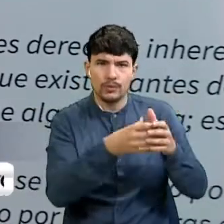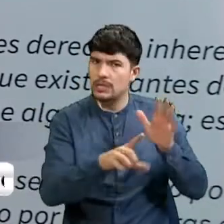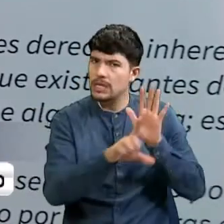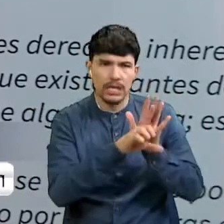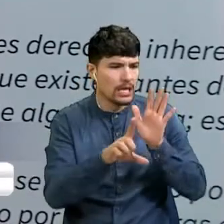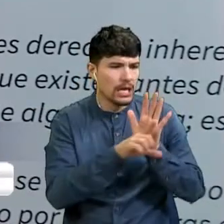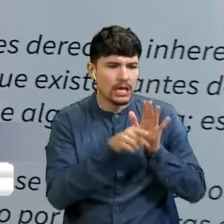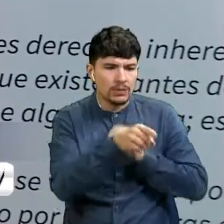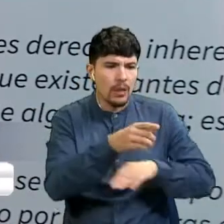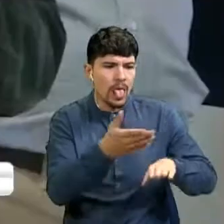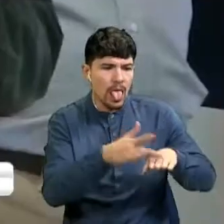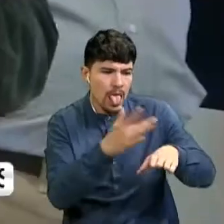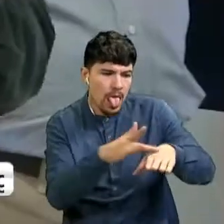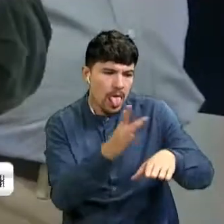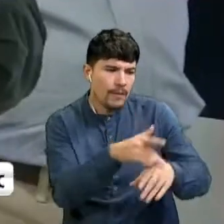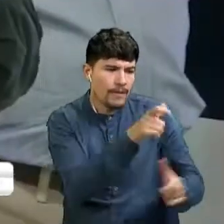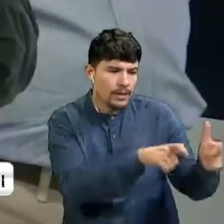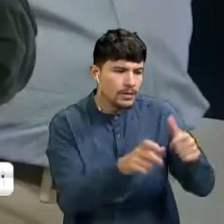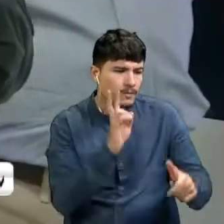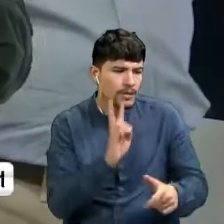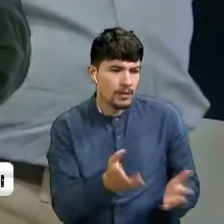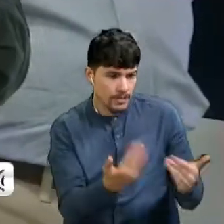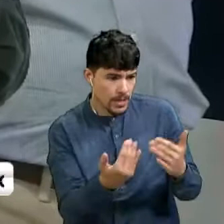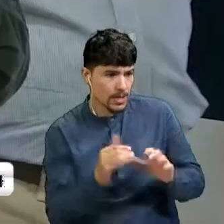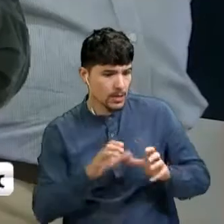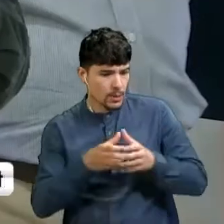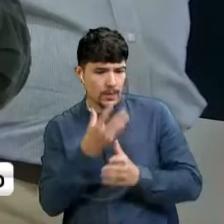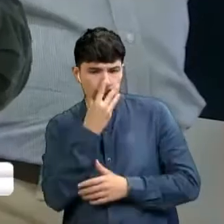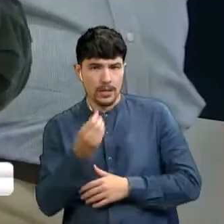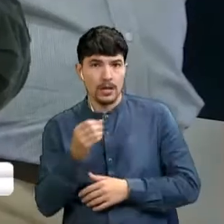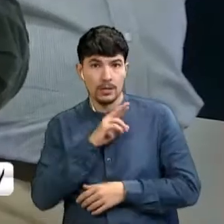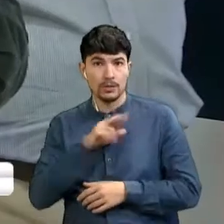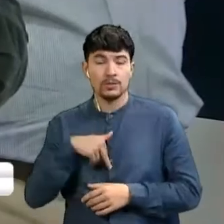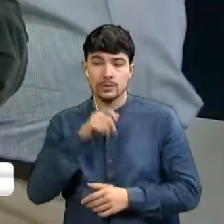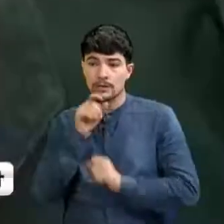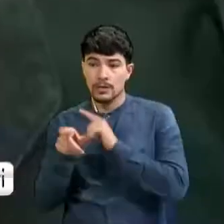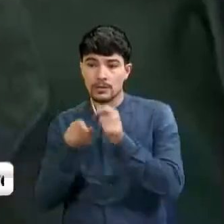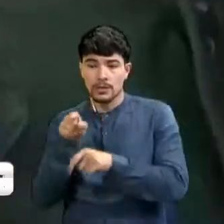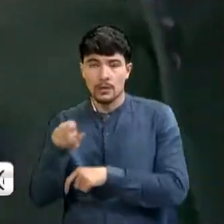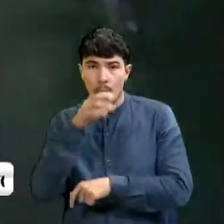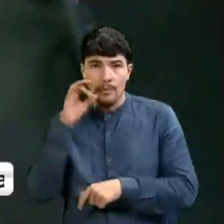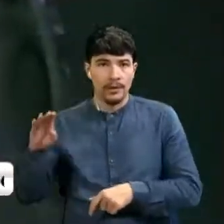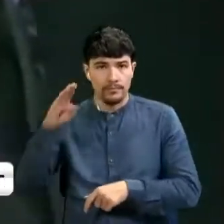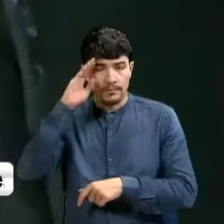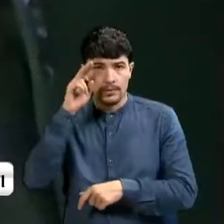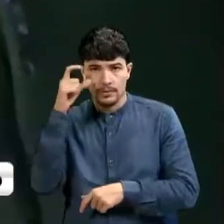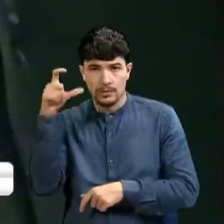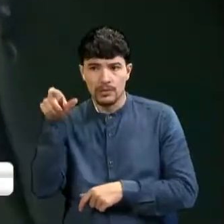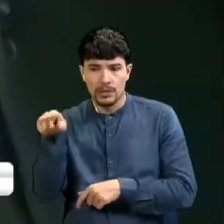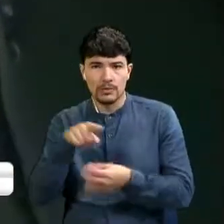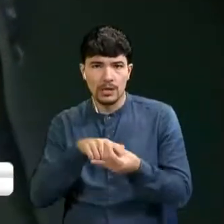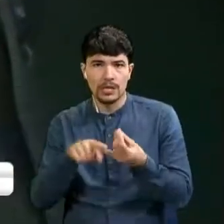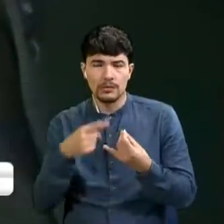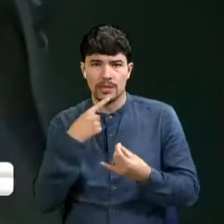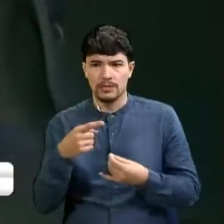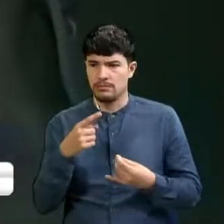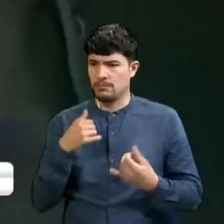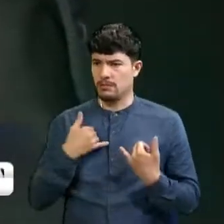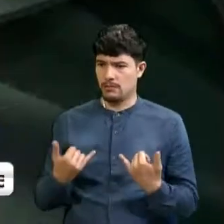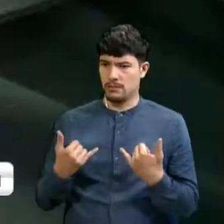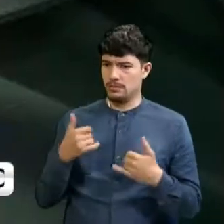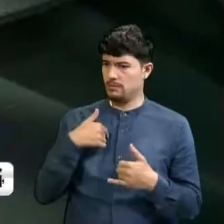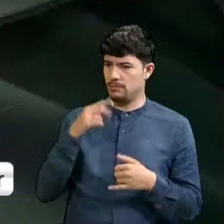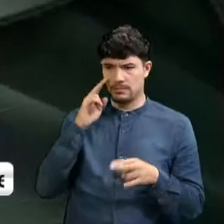estén reclutando a estas personas. Al preguntarle al coronel Javier Barrera, comandante de la Policía Metropolitana de Cúcuta, sobre el caso, dijo no tener conocimiento